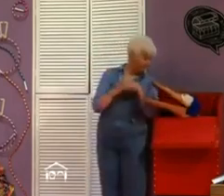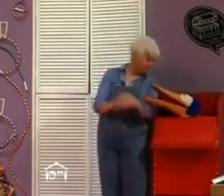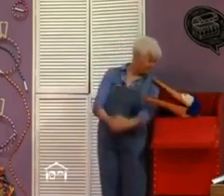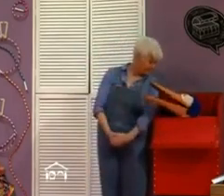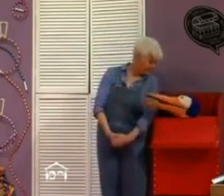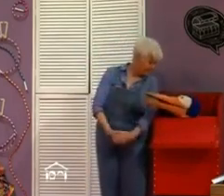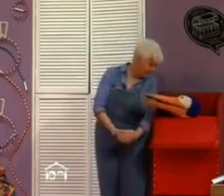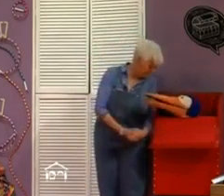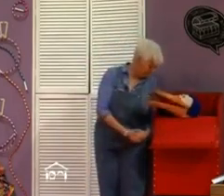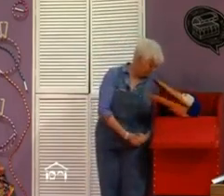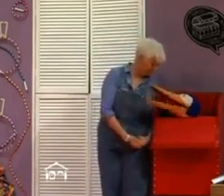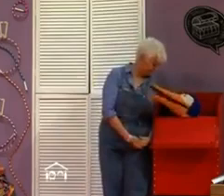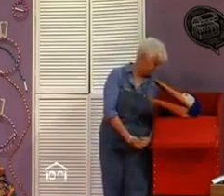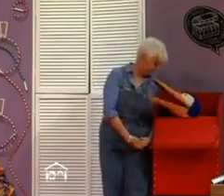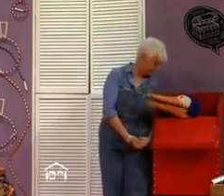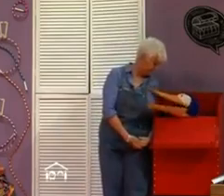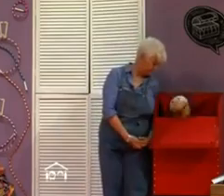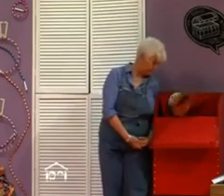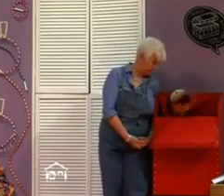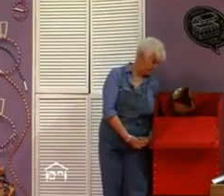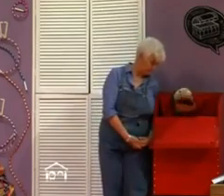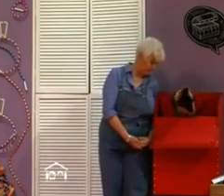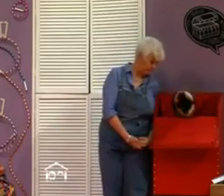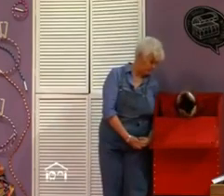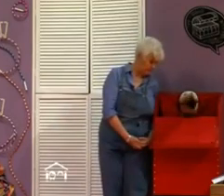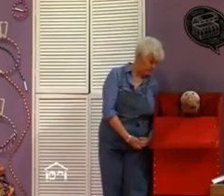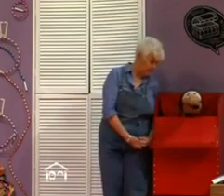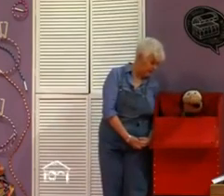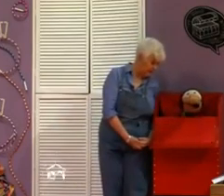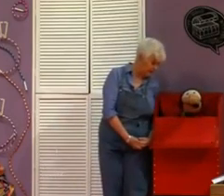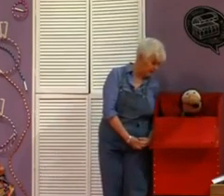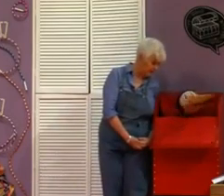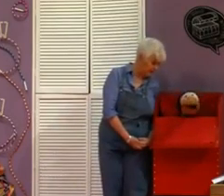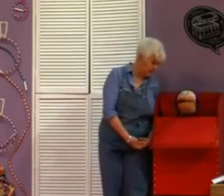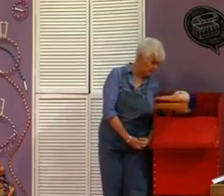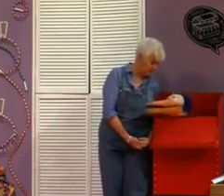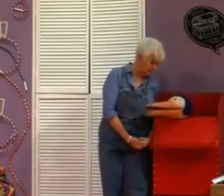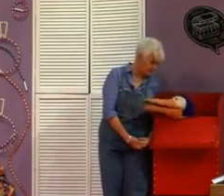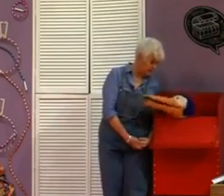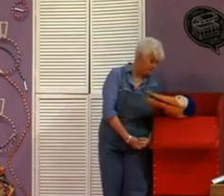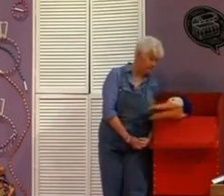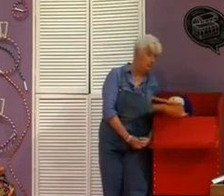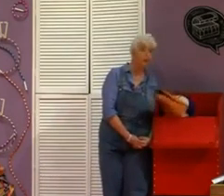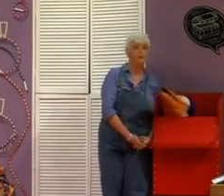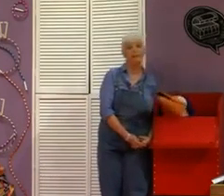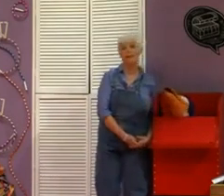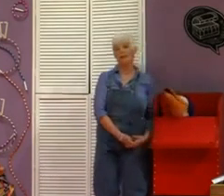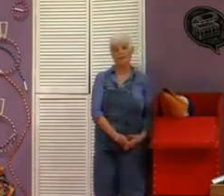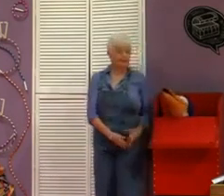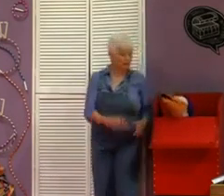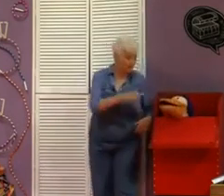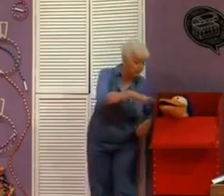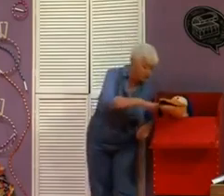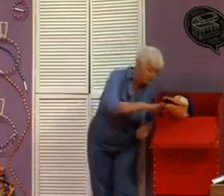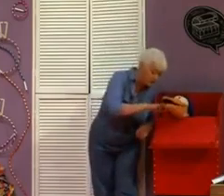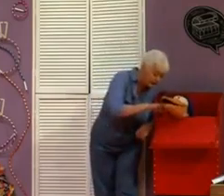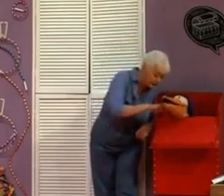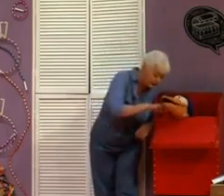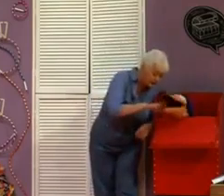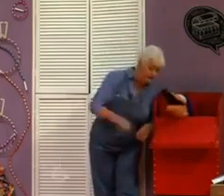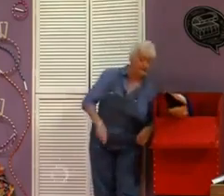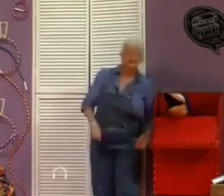para acordarme de las cosas? ¿Qué? Me pongo un listón alrededor del pico. ¿Y? Pues yo no puedo hablar ni... No, déjalo